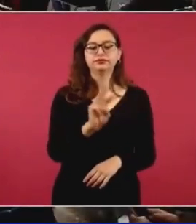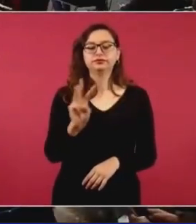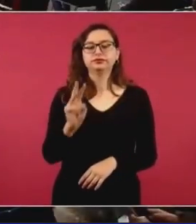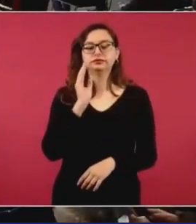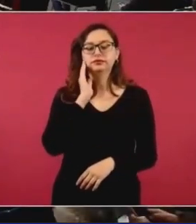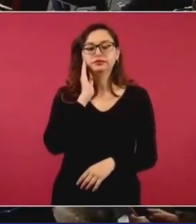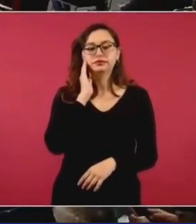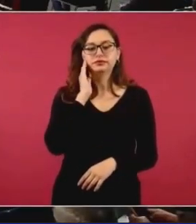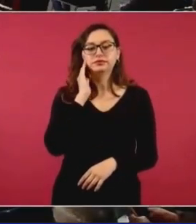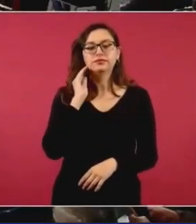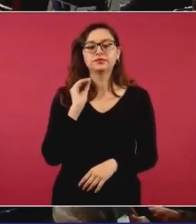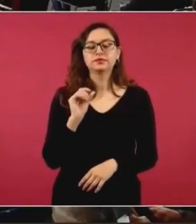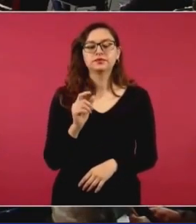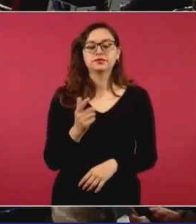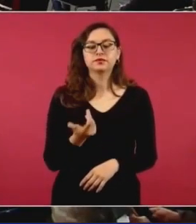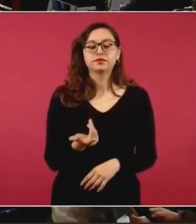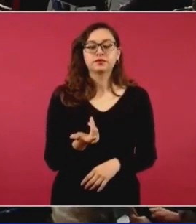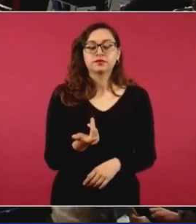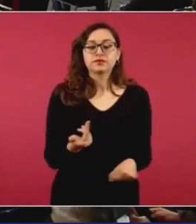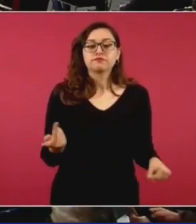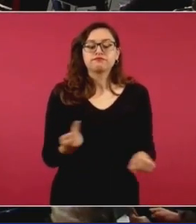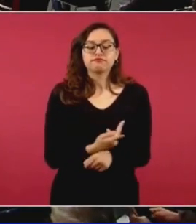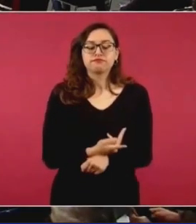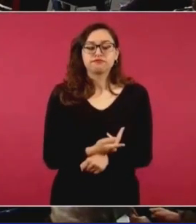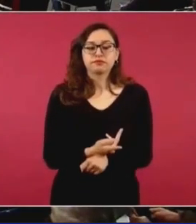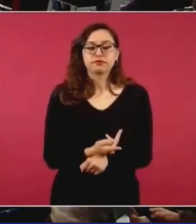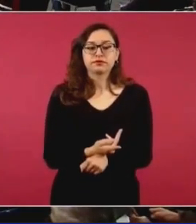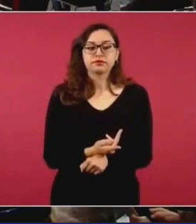acusan o la acusan